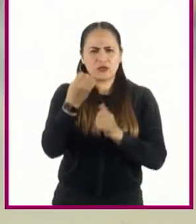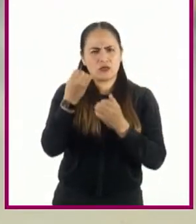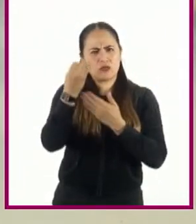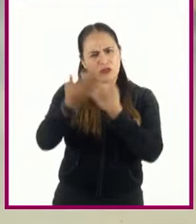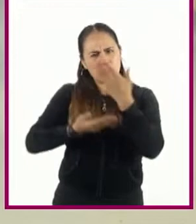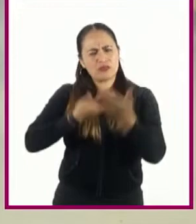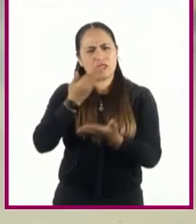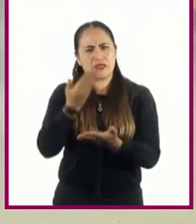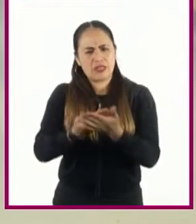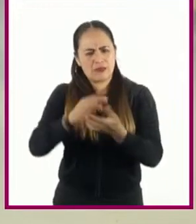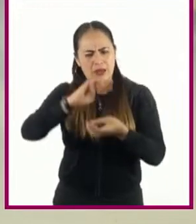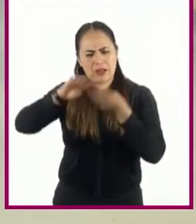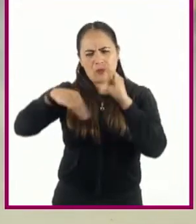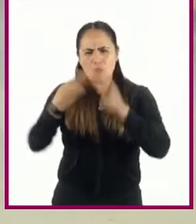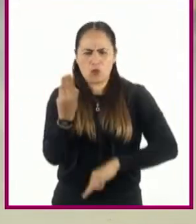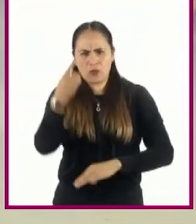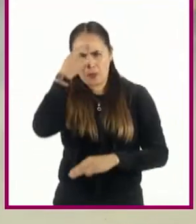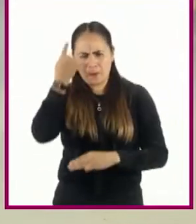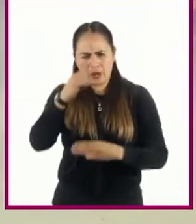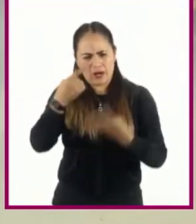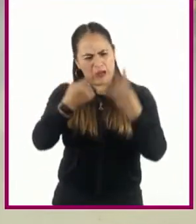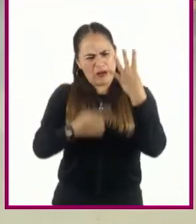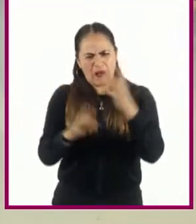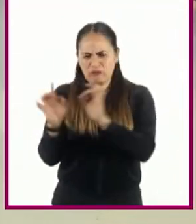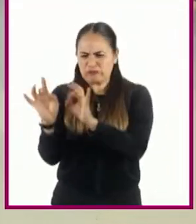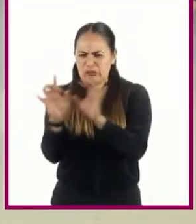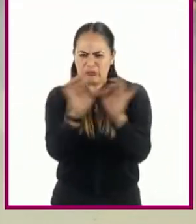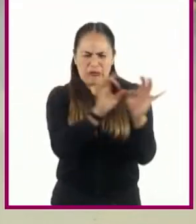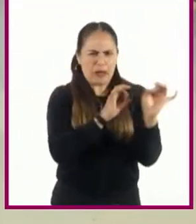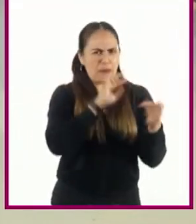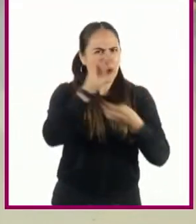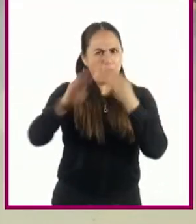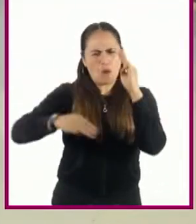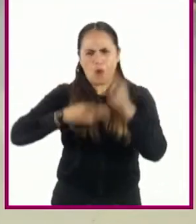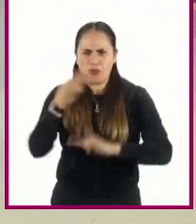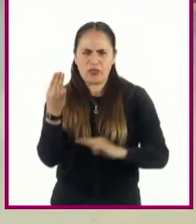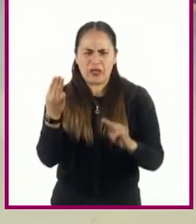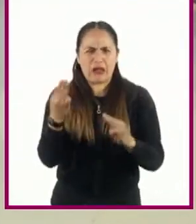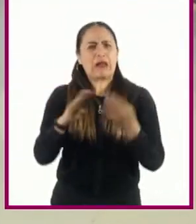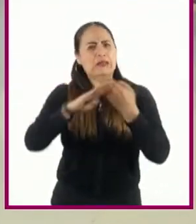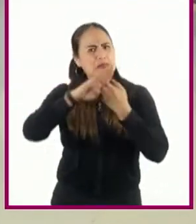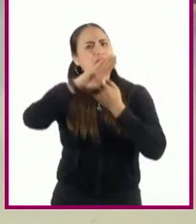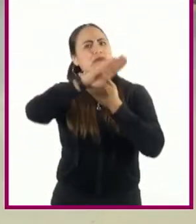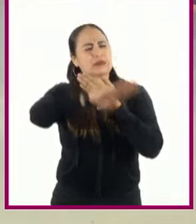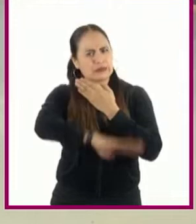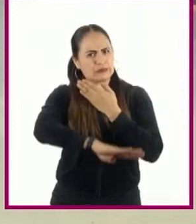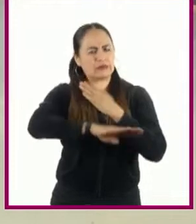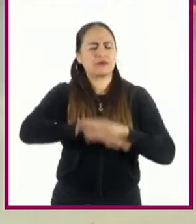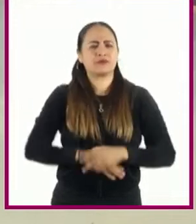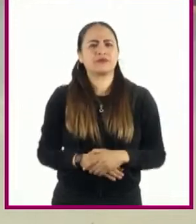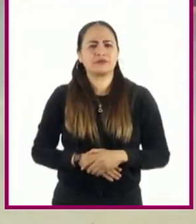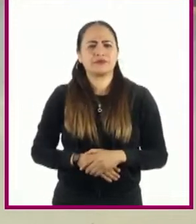mundial para evitar que los conflictos internacionales terminen en guerras y otras acciones violentas.